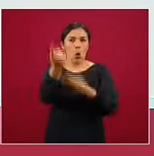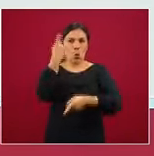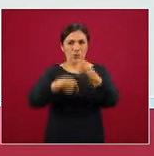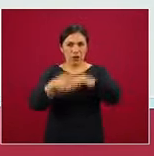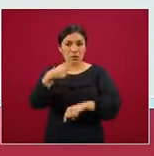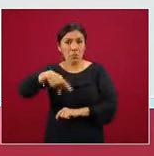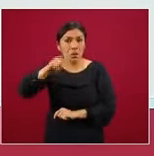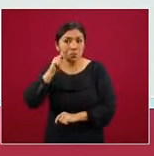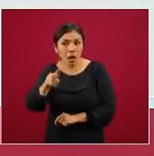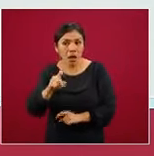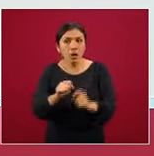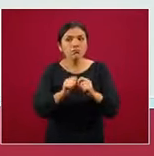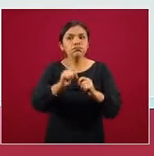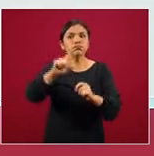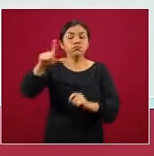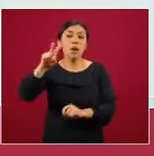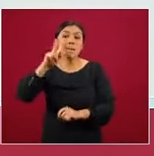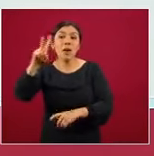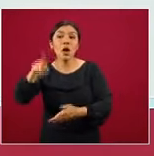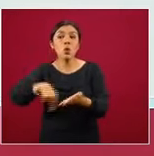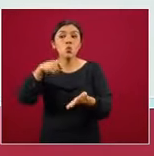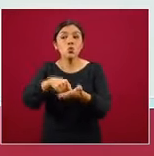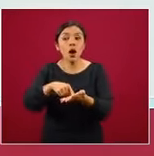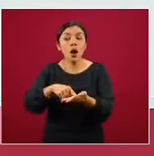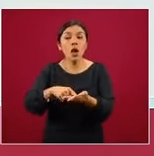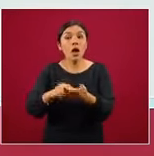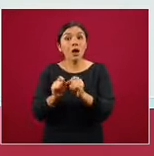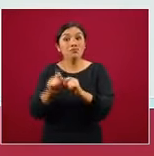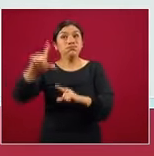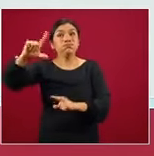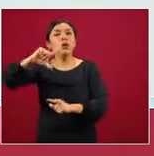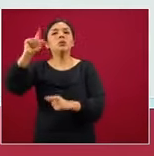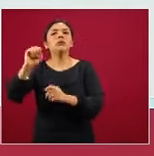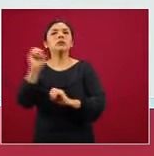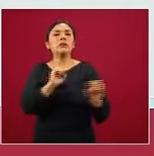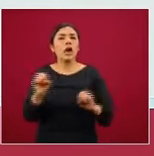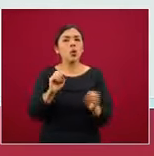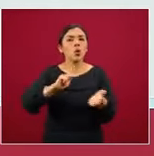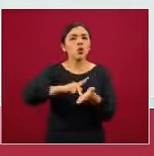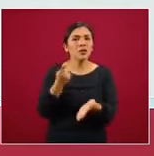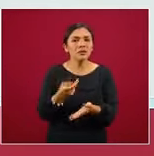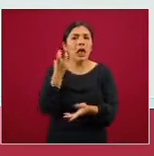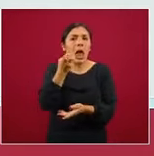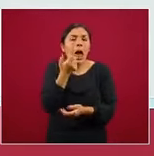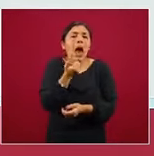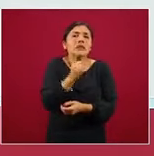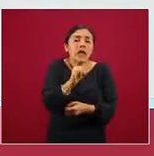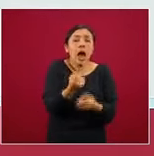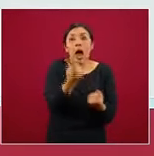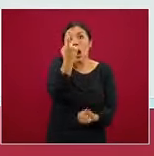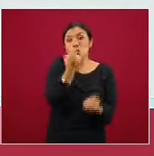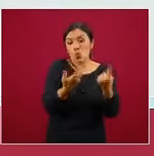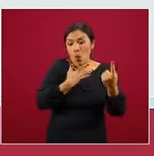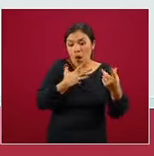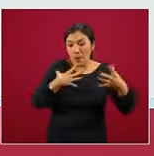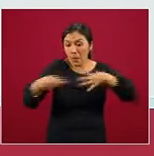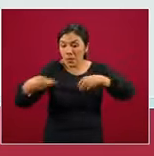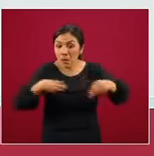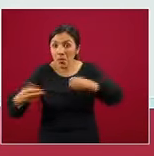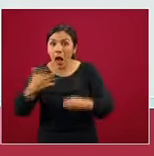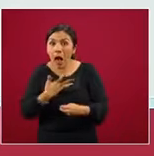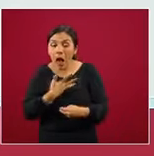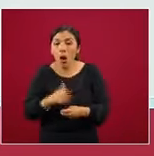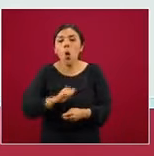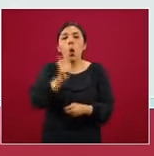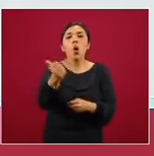cómo aumenta, vean este lugar y regresa a cero. Y así, algunos tienen transmisión a esas